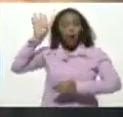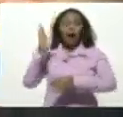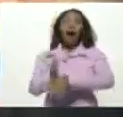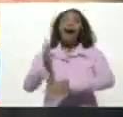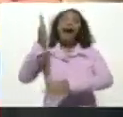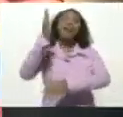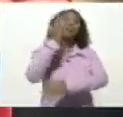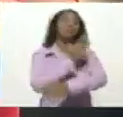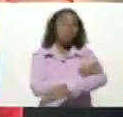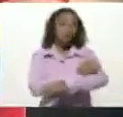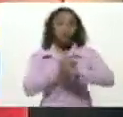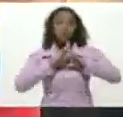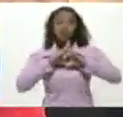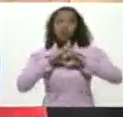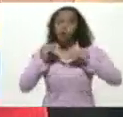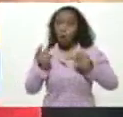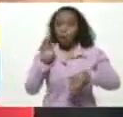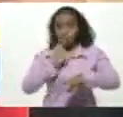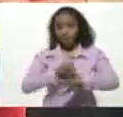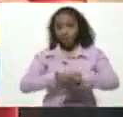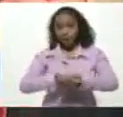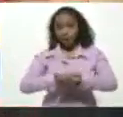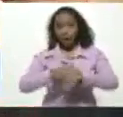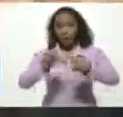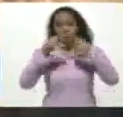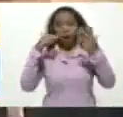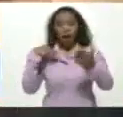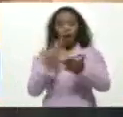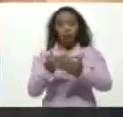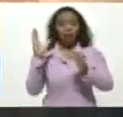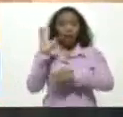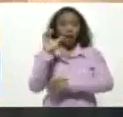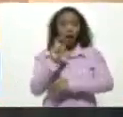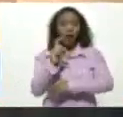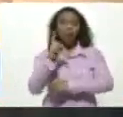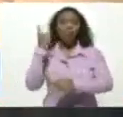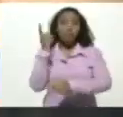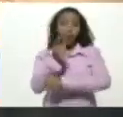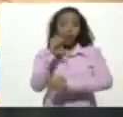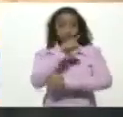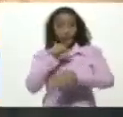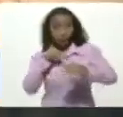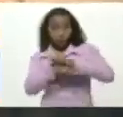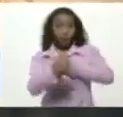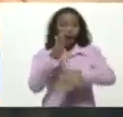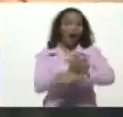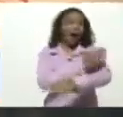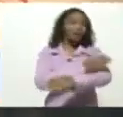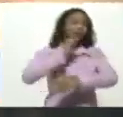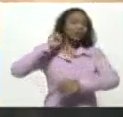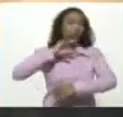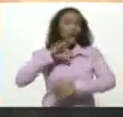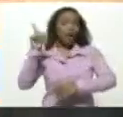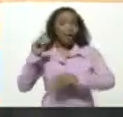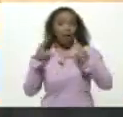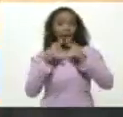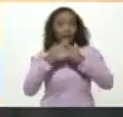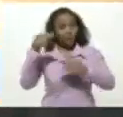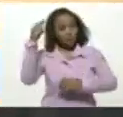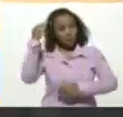anteriormente todo lo que pasaba de La Guaira a Caracas tenía que pasar por ahí. Correcto. Tenía que pasar por ahí, donde se hizo la casa memoria